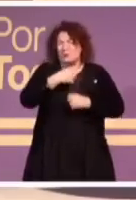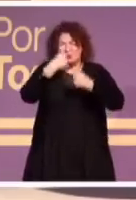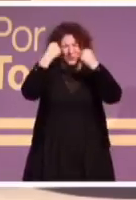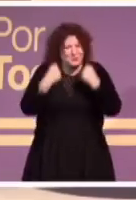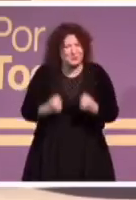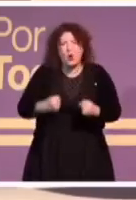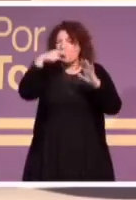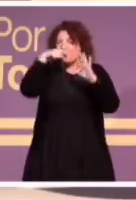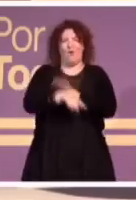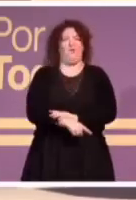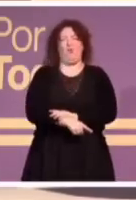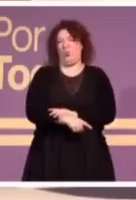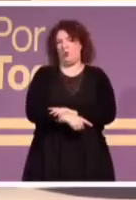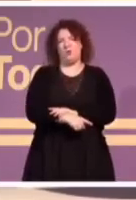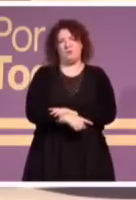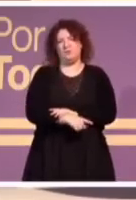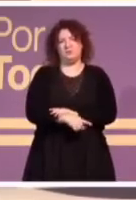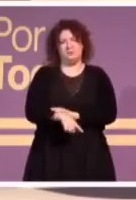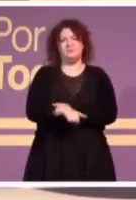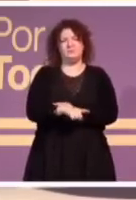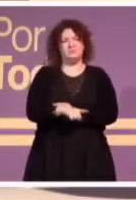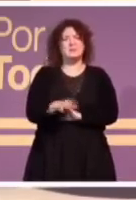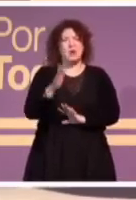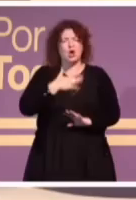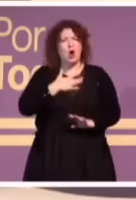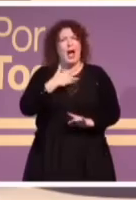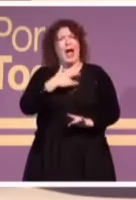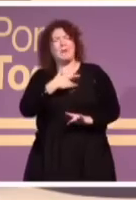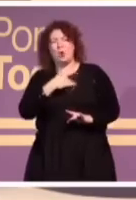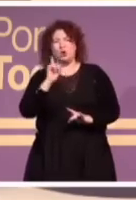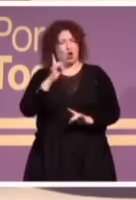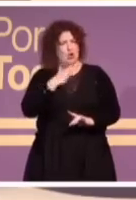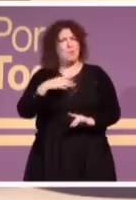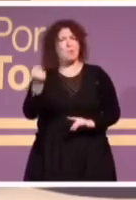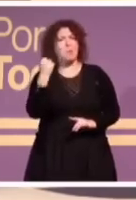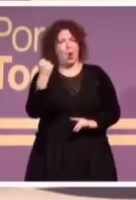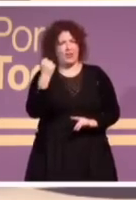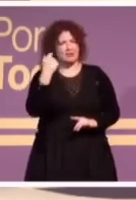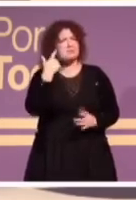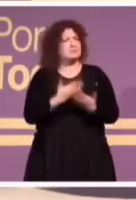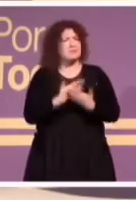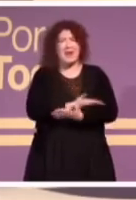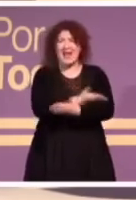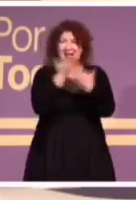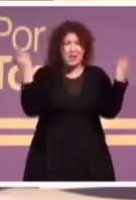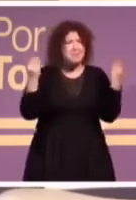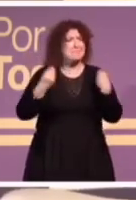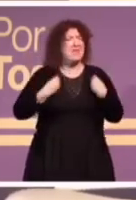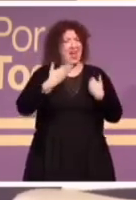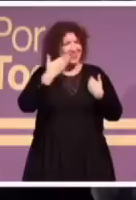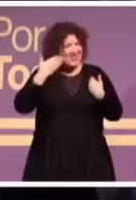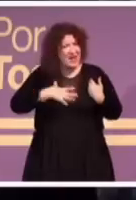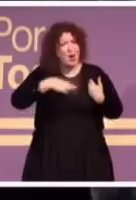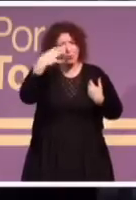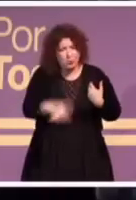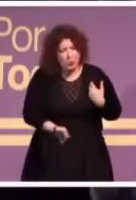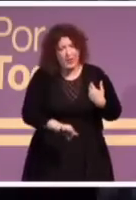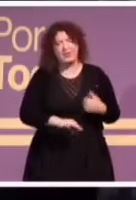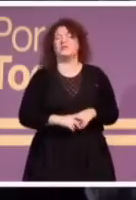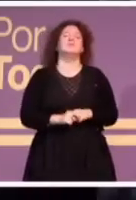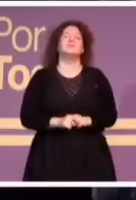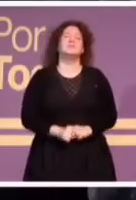también de poder para garantizar que todo el mundo tiene vidas dignas de ser